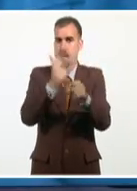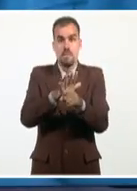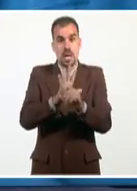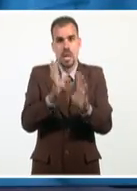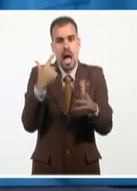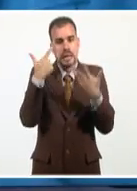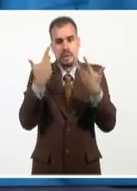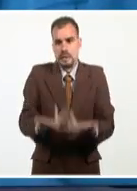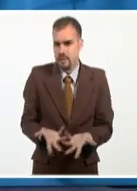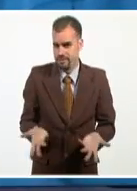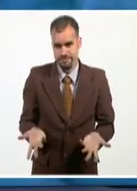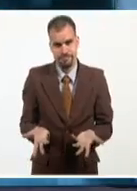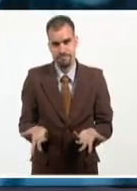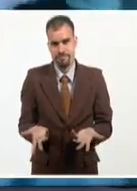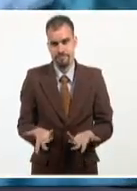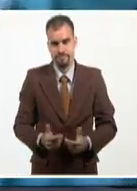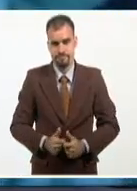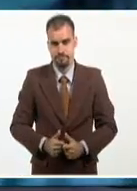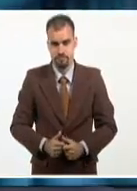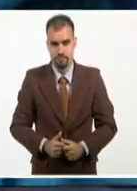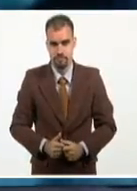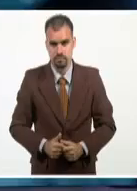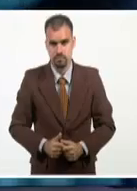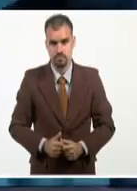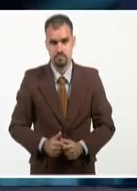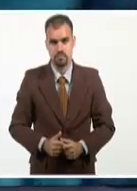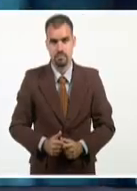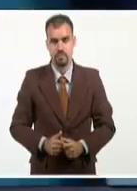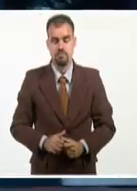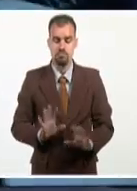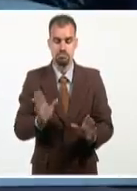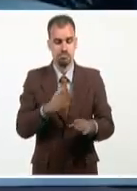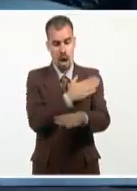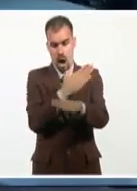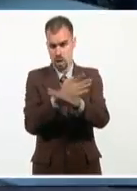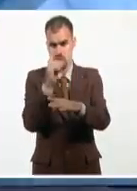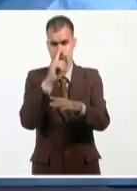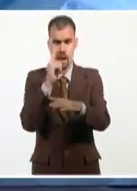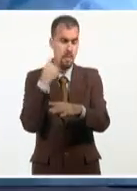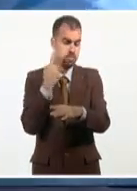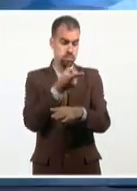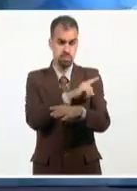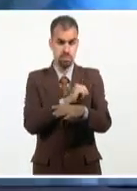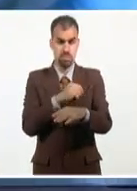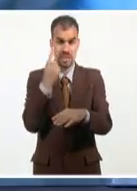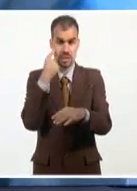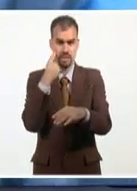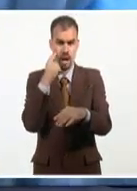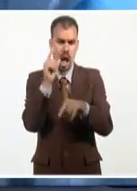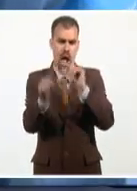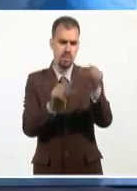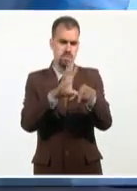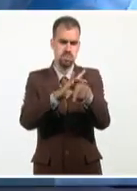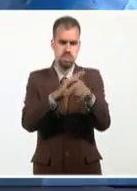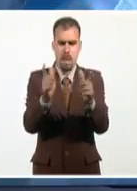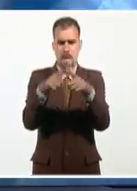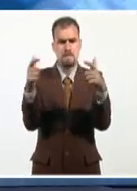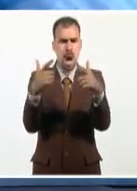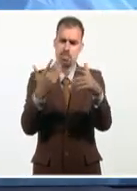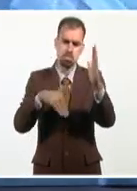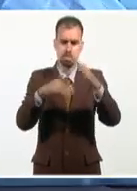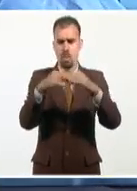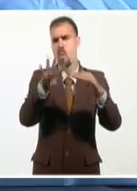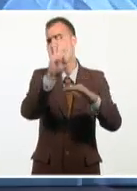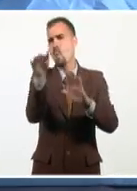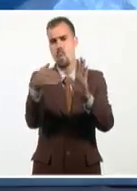deja de ser peculiar porque si bien hasta noviembre del pasado año los picos de contagio en la nación no llevaron a más de 4.000